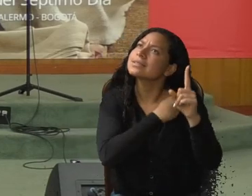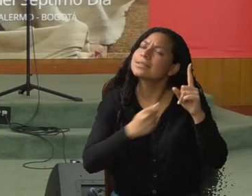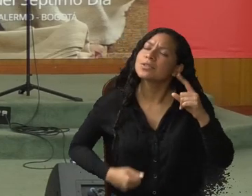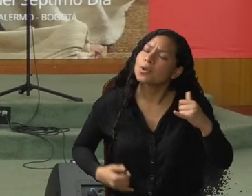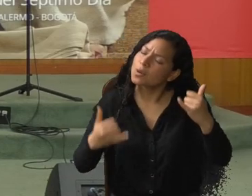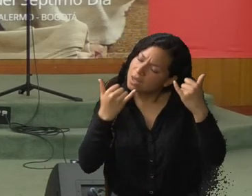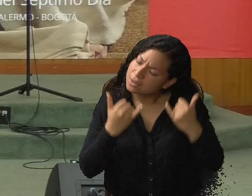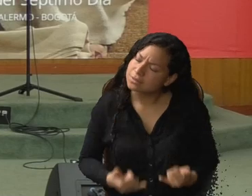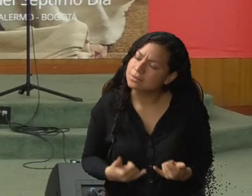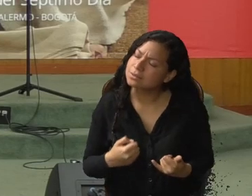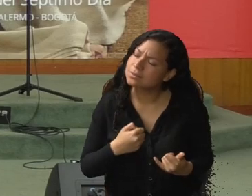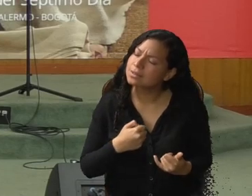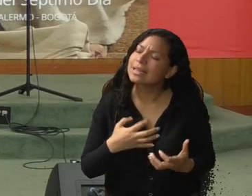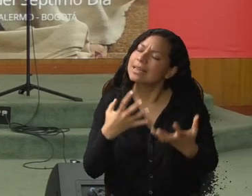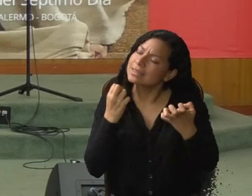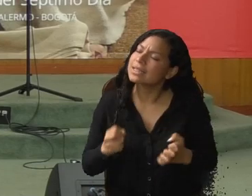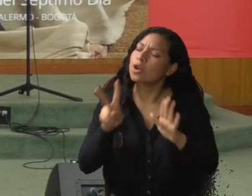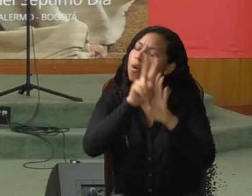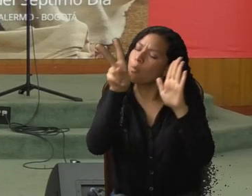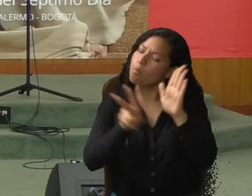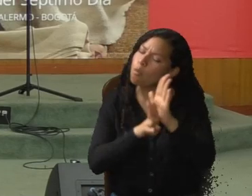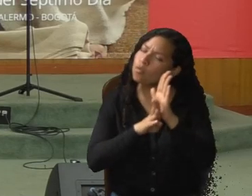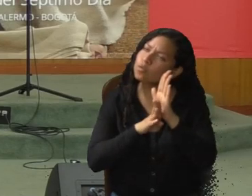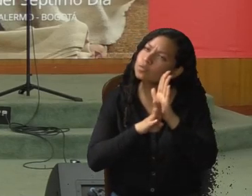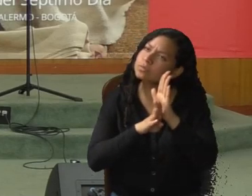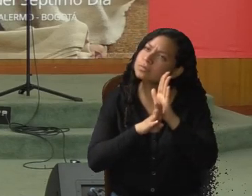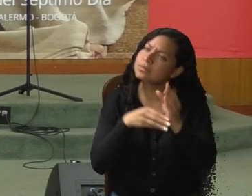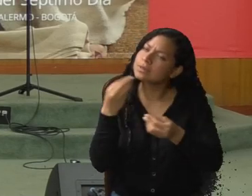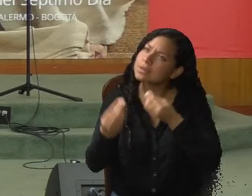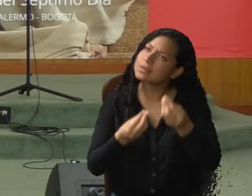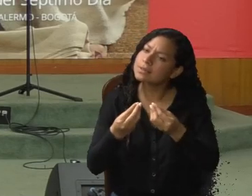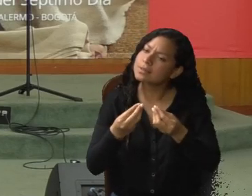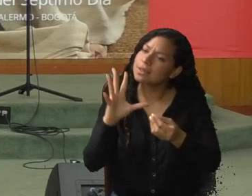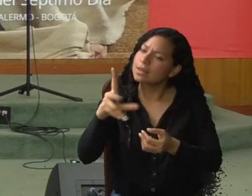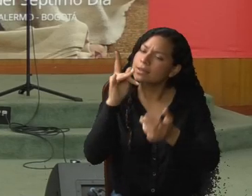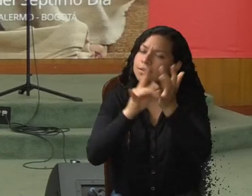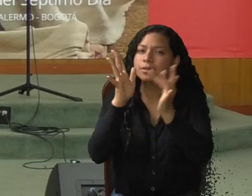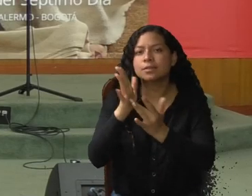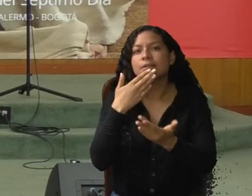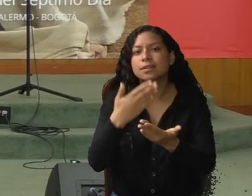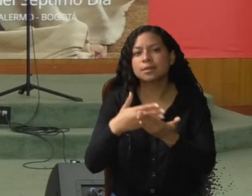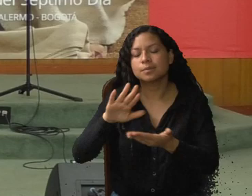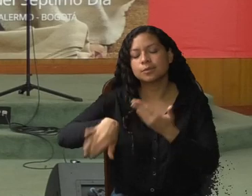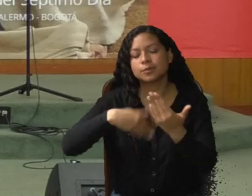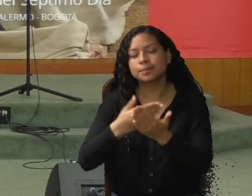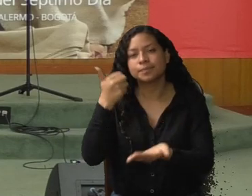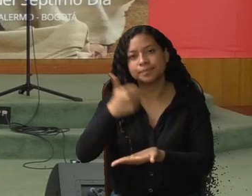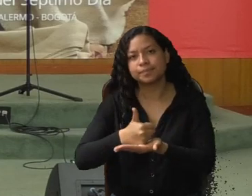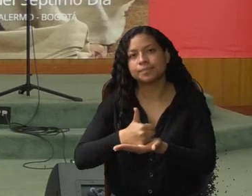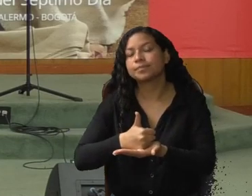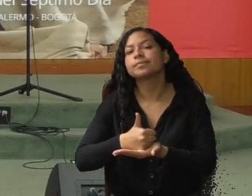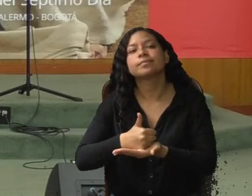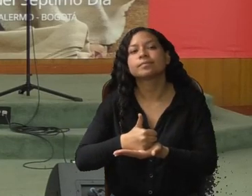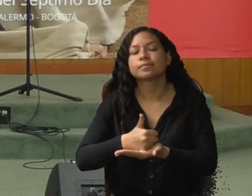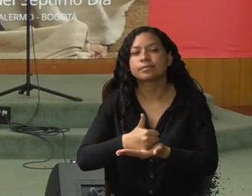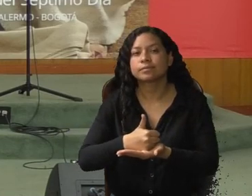hágase conforme a tu voluntad. En Cristo Jesús lo agradecemos todo. Amén.